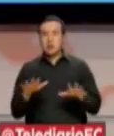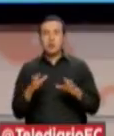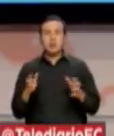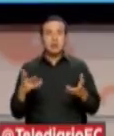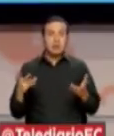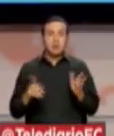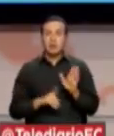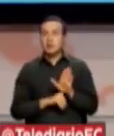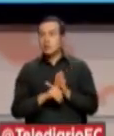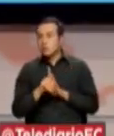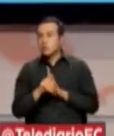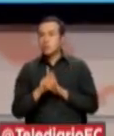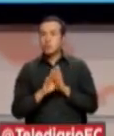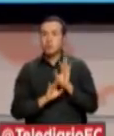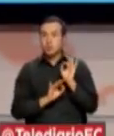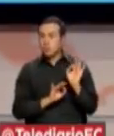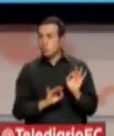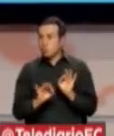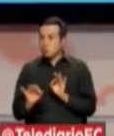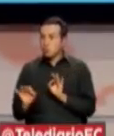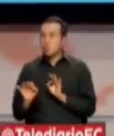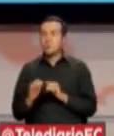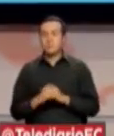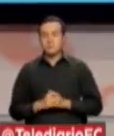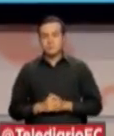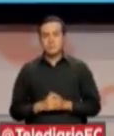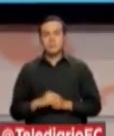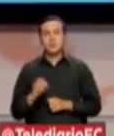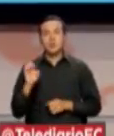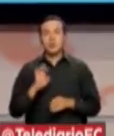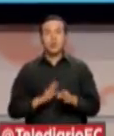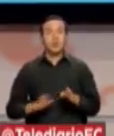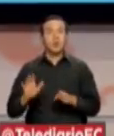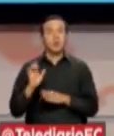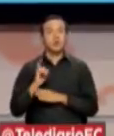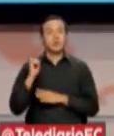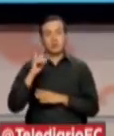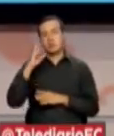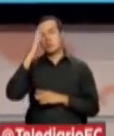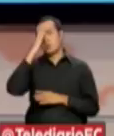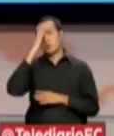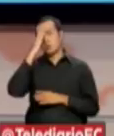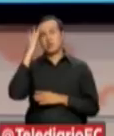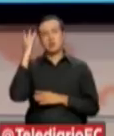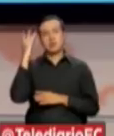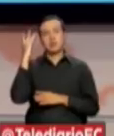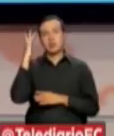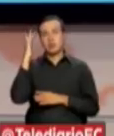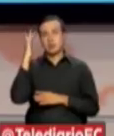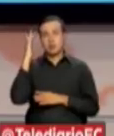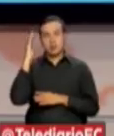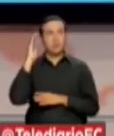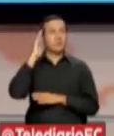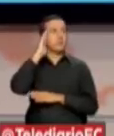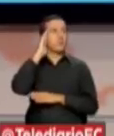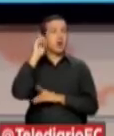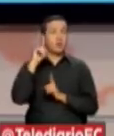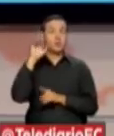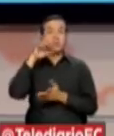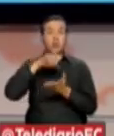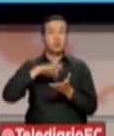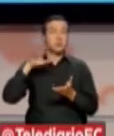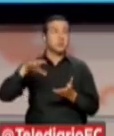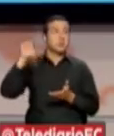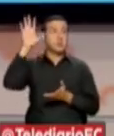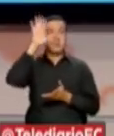desarrollo y progreso pero como hemos dicho el ecuador debe entender que ha estado de espaldas no solo esmeralda sino algunas provincias